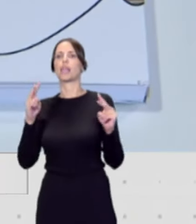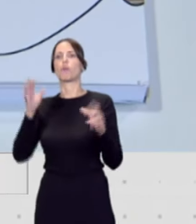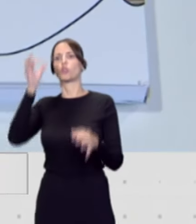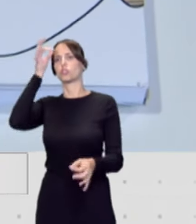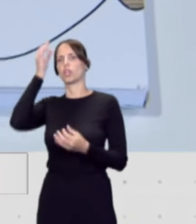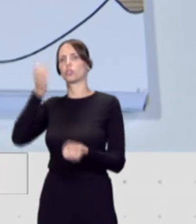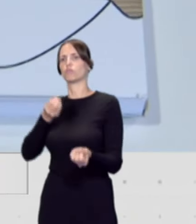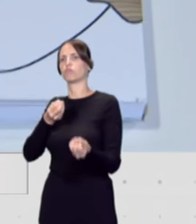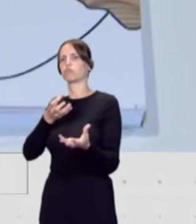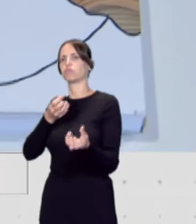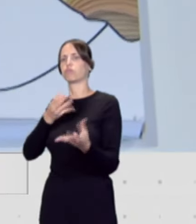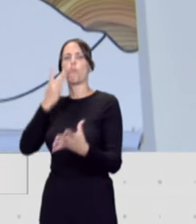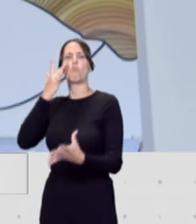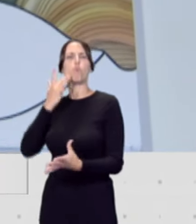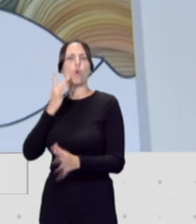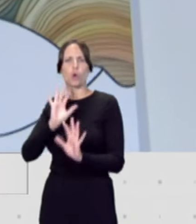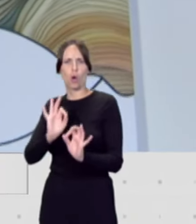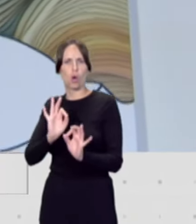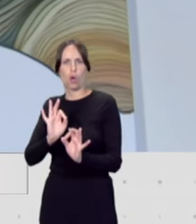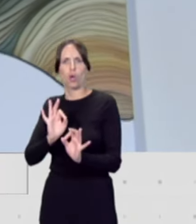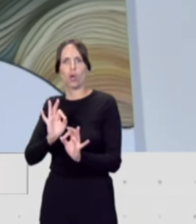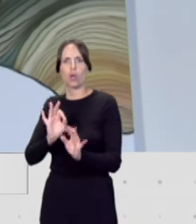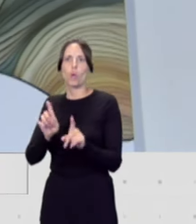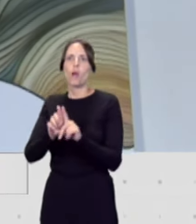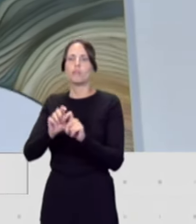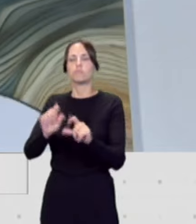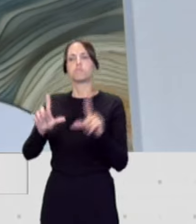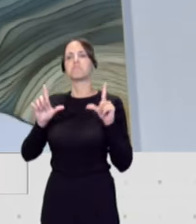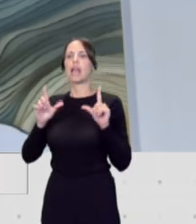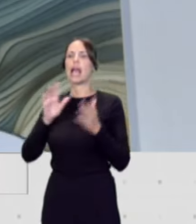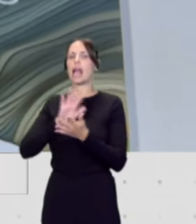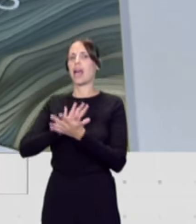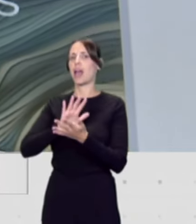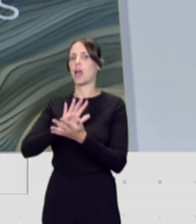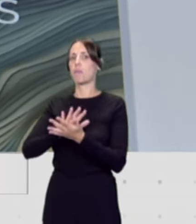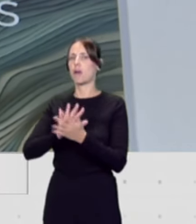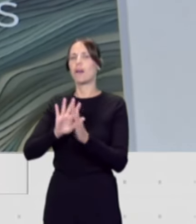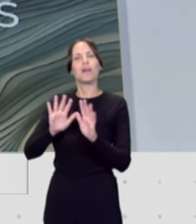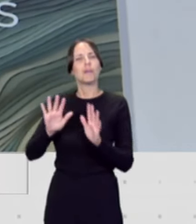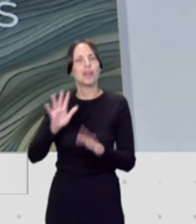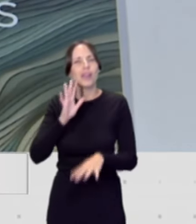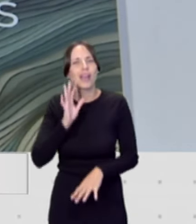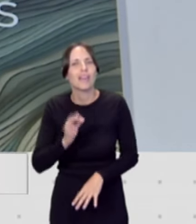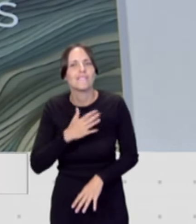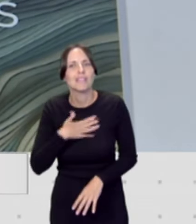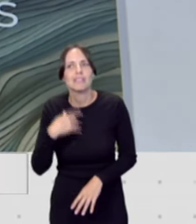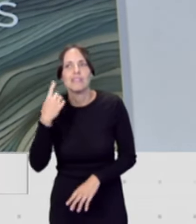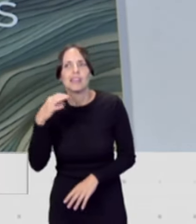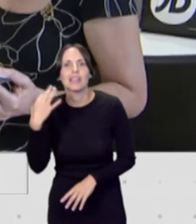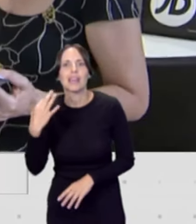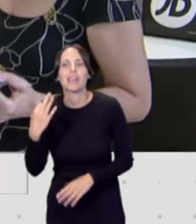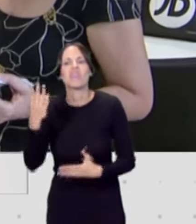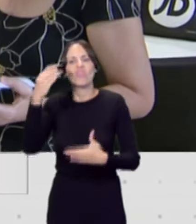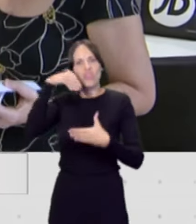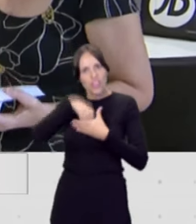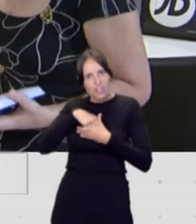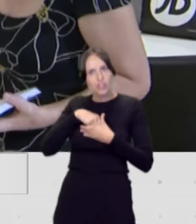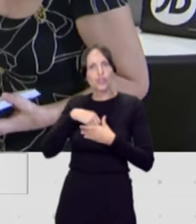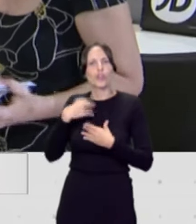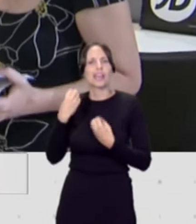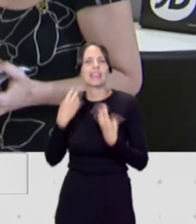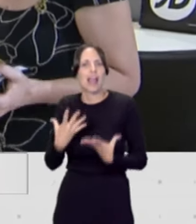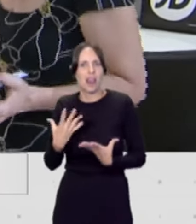datos, tratando de dar pues una imagen de calma, pero en realidad yo lo que quería conocer era esa subjetividad, cómo ella